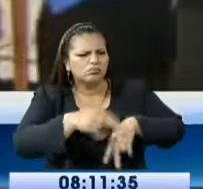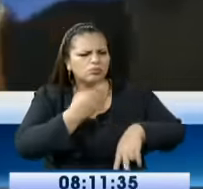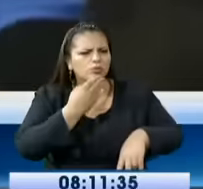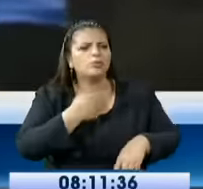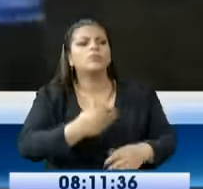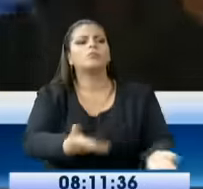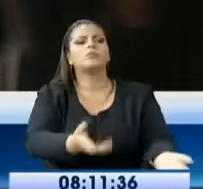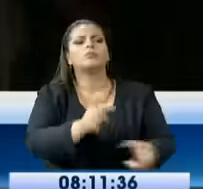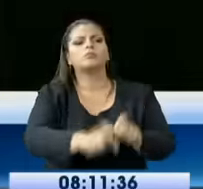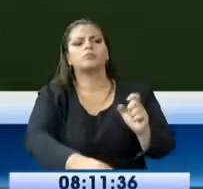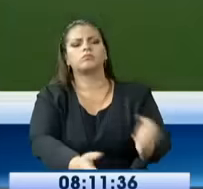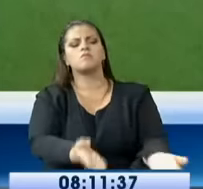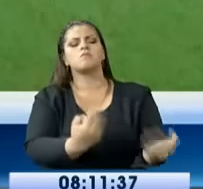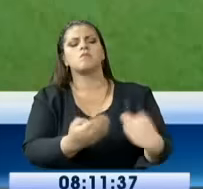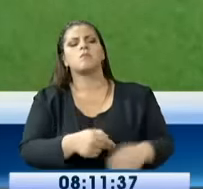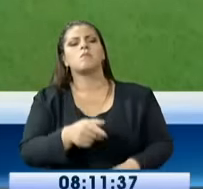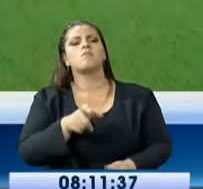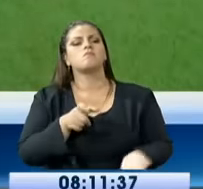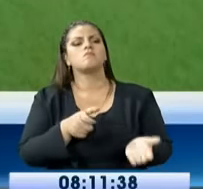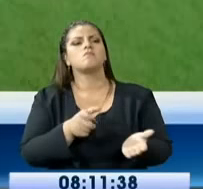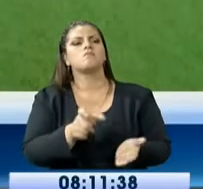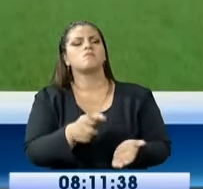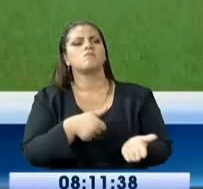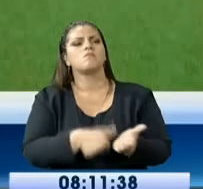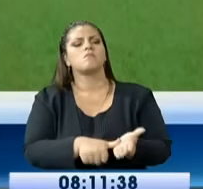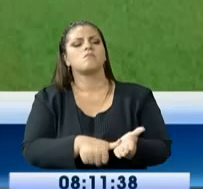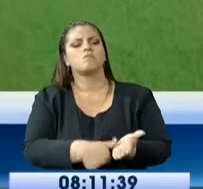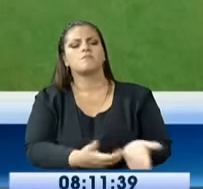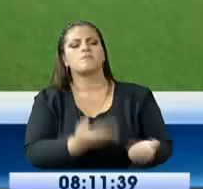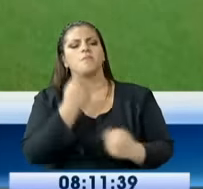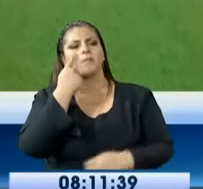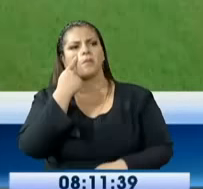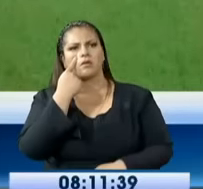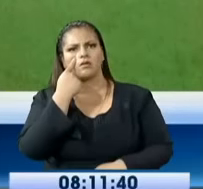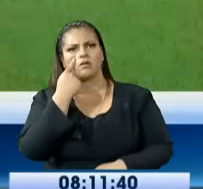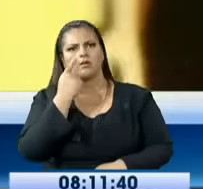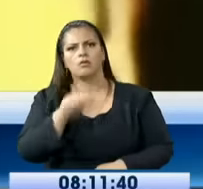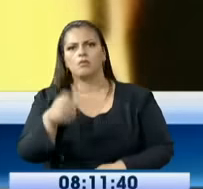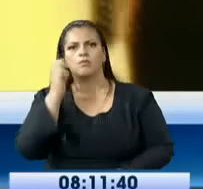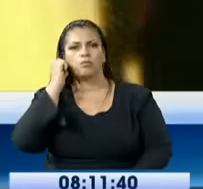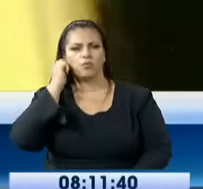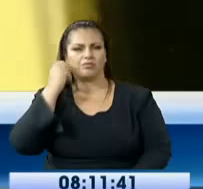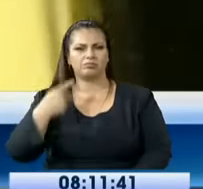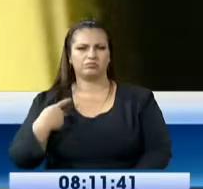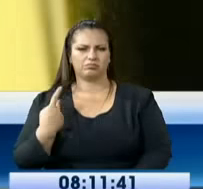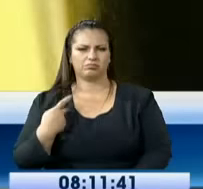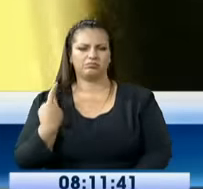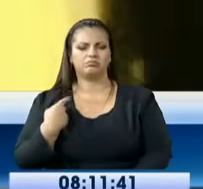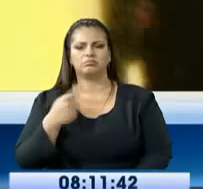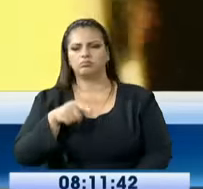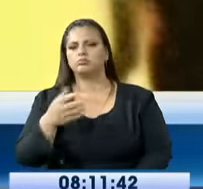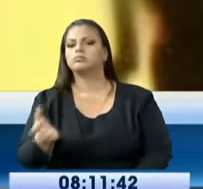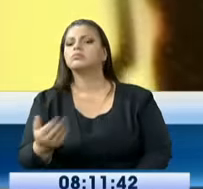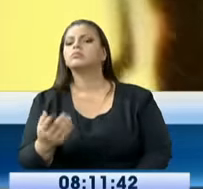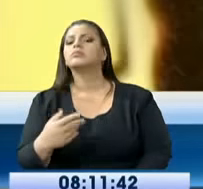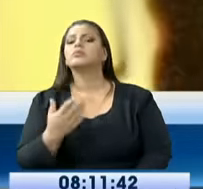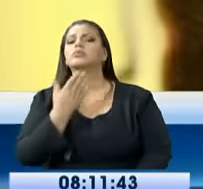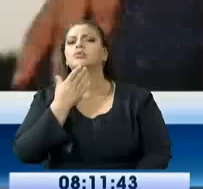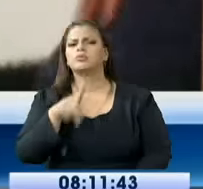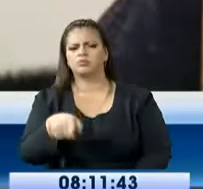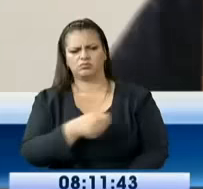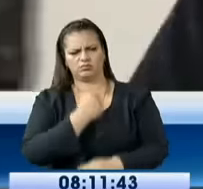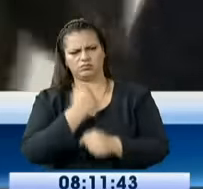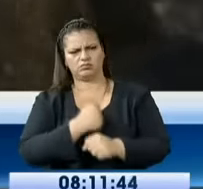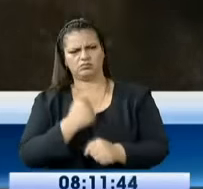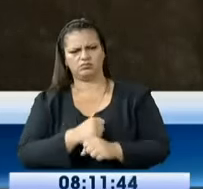las señoritas que se encontraban en el sitio. Sí, para las señoritas que trabajan aquí, ellas están trabajando en condiciones infrahumanas. Ustedes